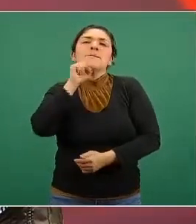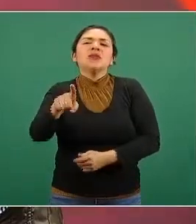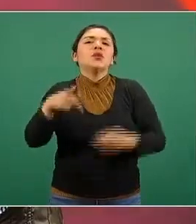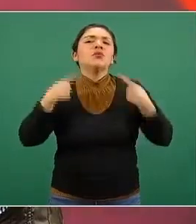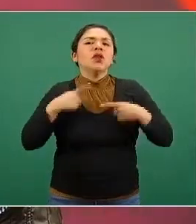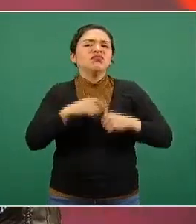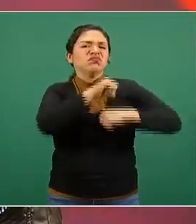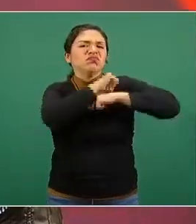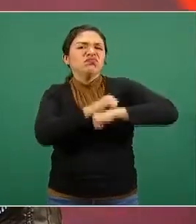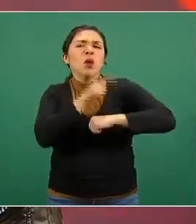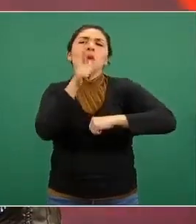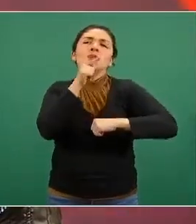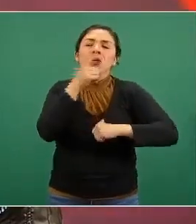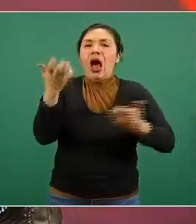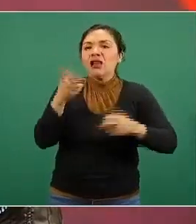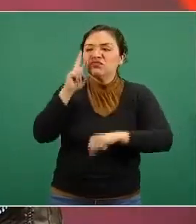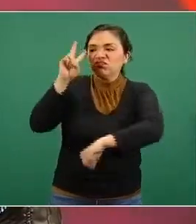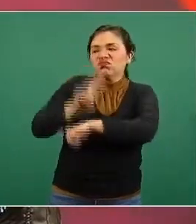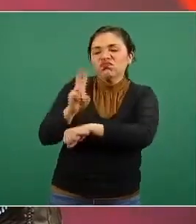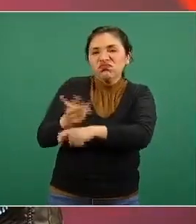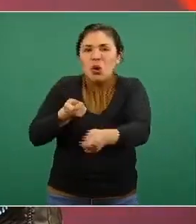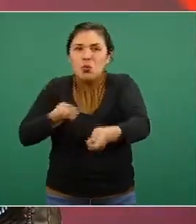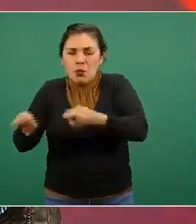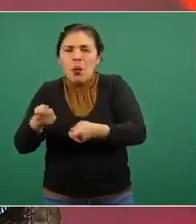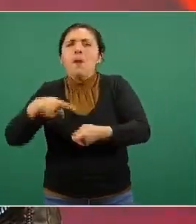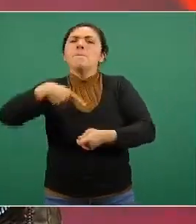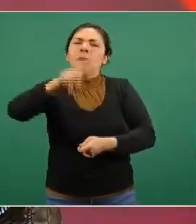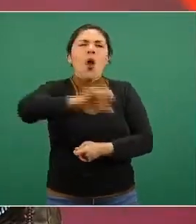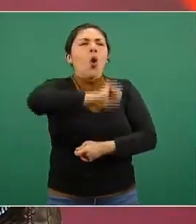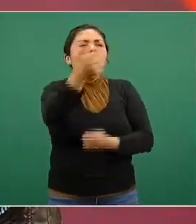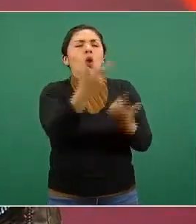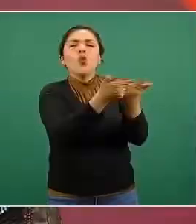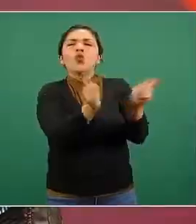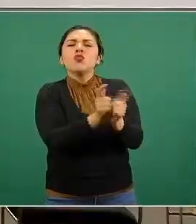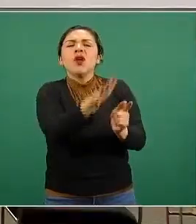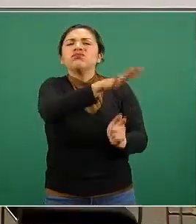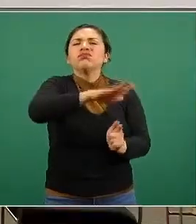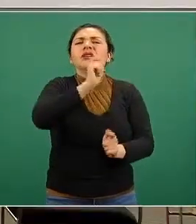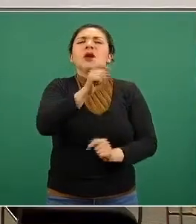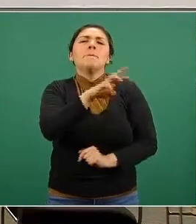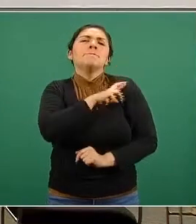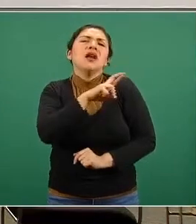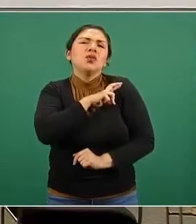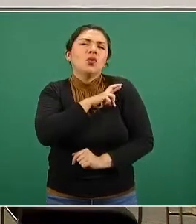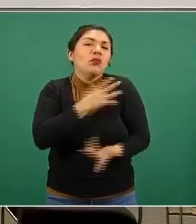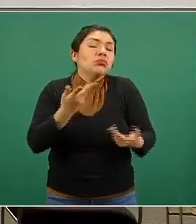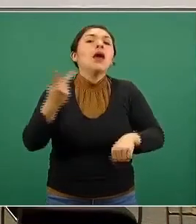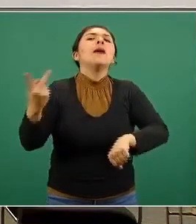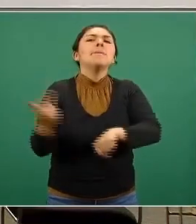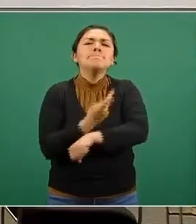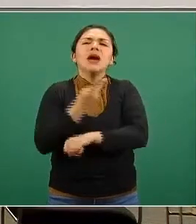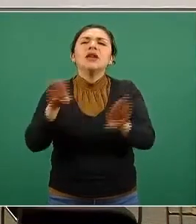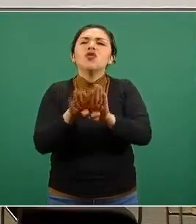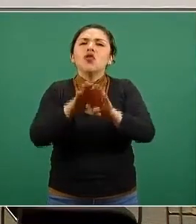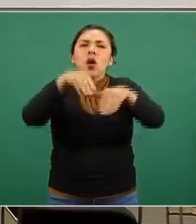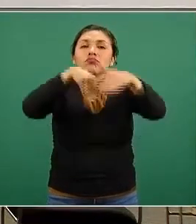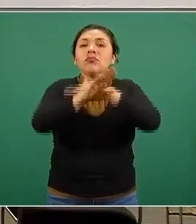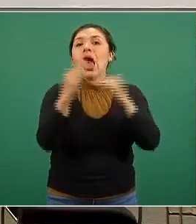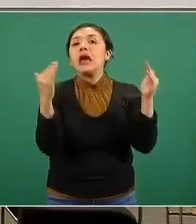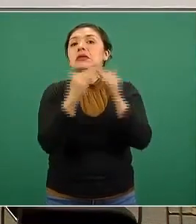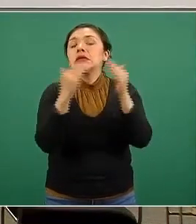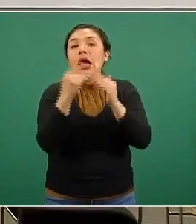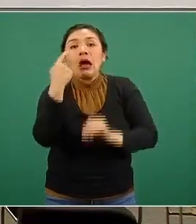gubernamental el que los regula, pero sobre todo hablando de espacios privados, ni qué decir de lo que sucede al interior de los